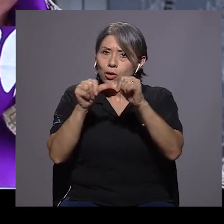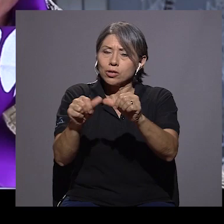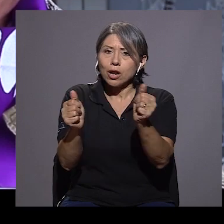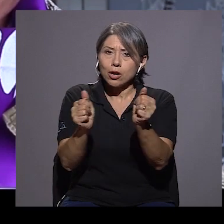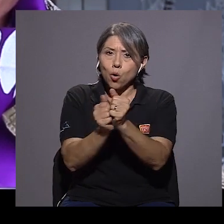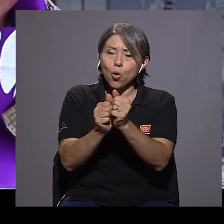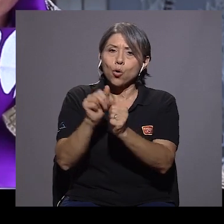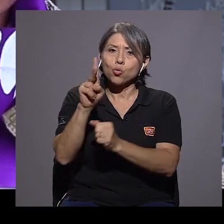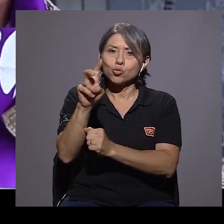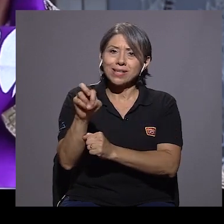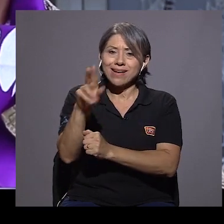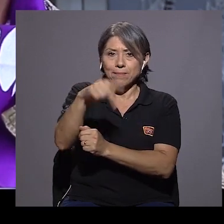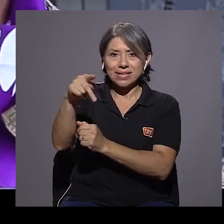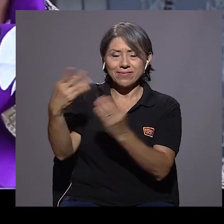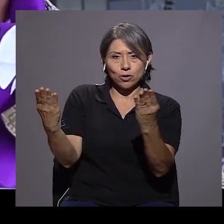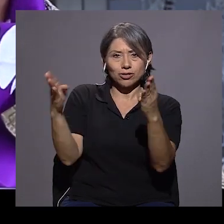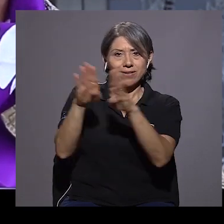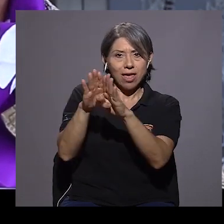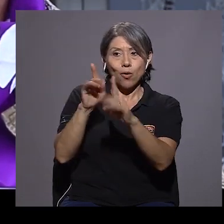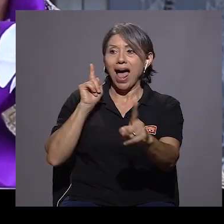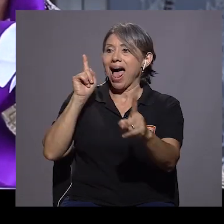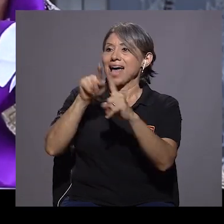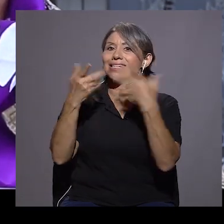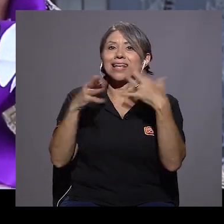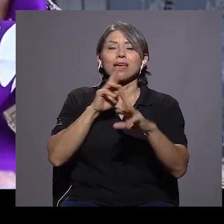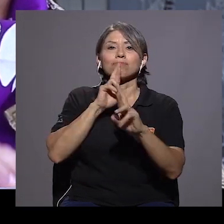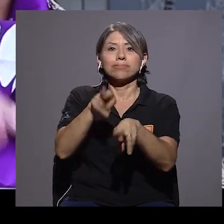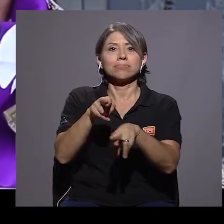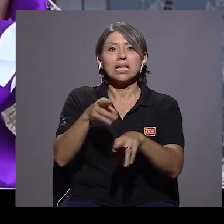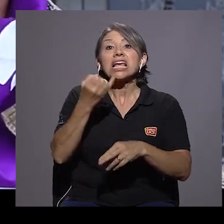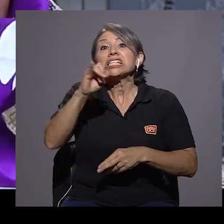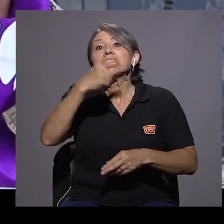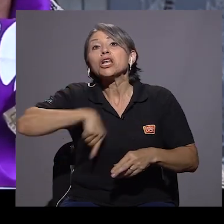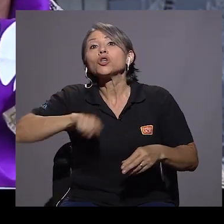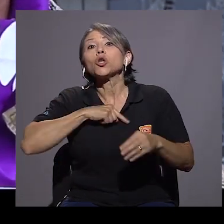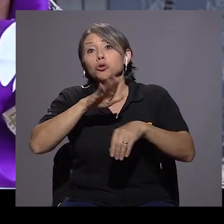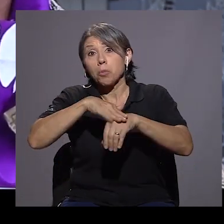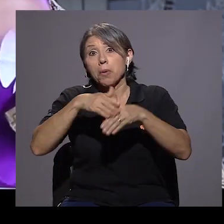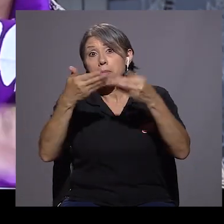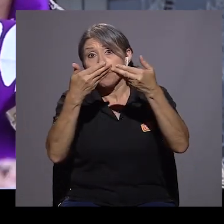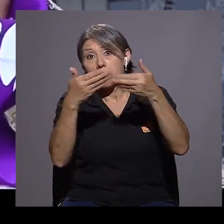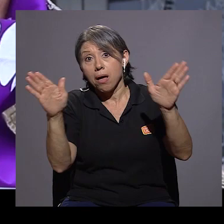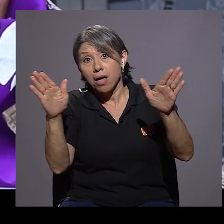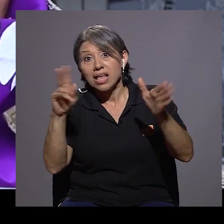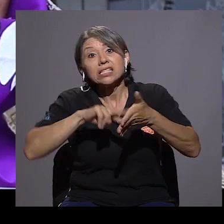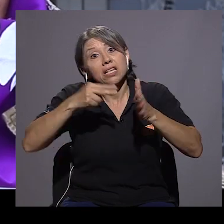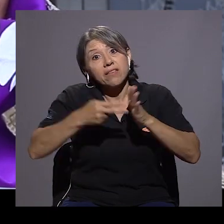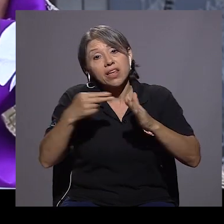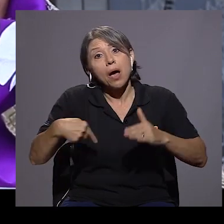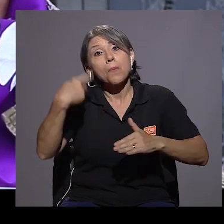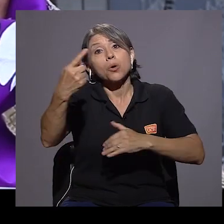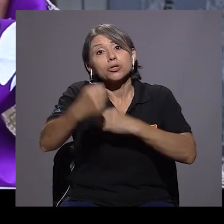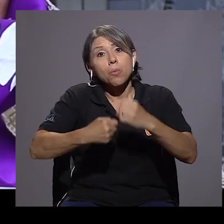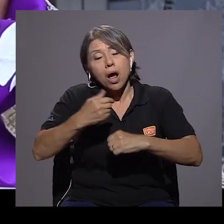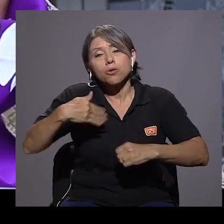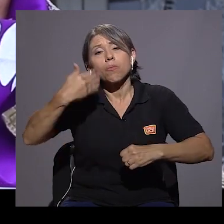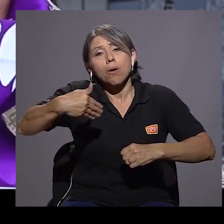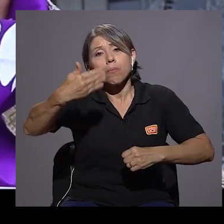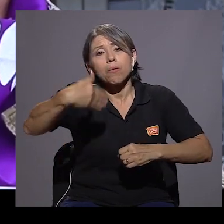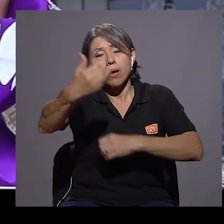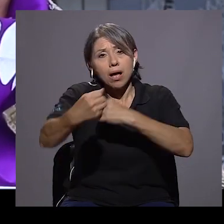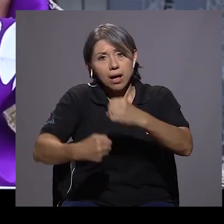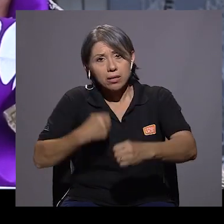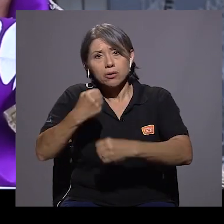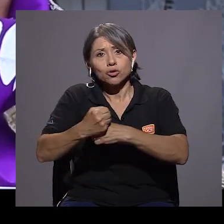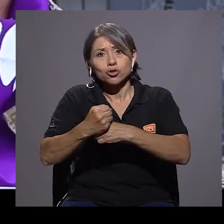soltar la sede del Pacífico hasta que no sean cumplidas, precisamente por eso, porque al soltar la sede del Pacífico estamos cediendo a que el